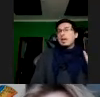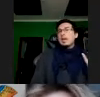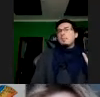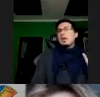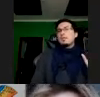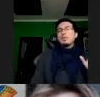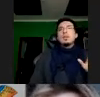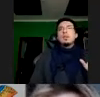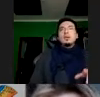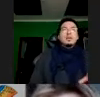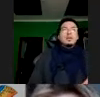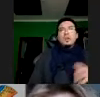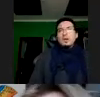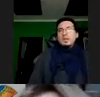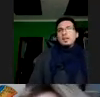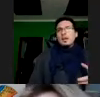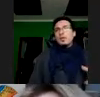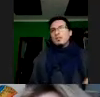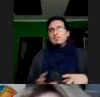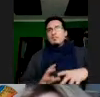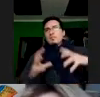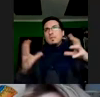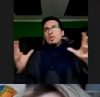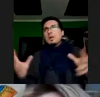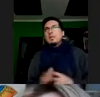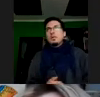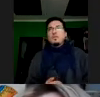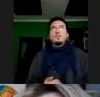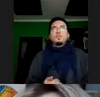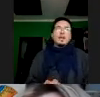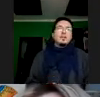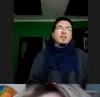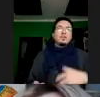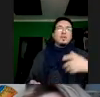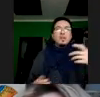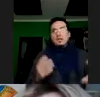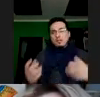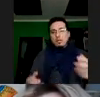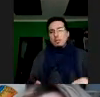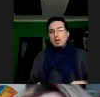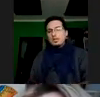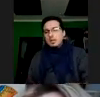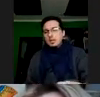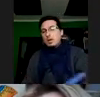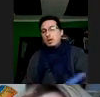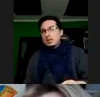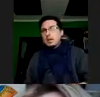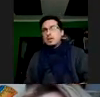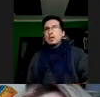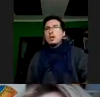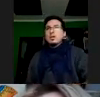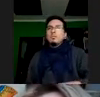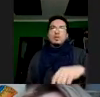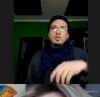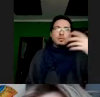dibujar planos. Lógicamente, al día de hoy, de una manera profesional, ya no se utilizan los planos así dibujados a